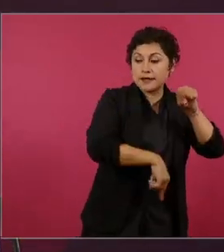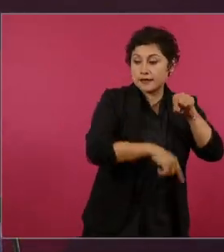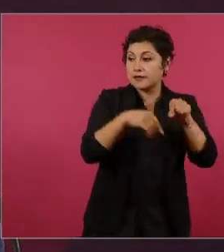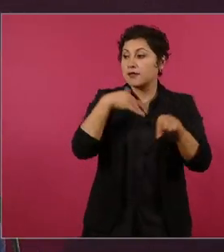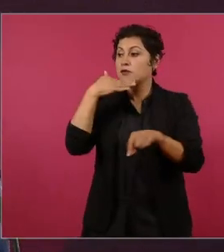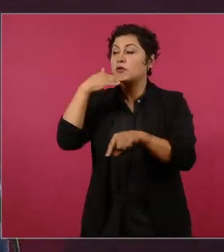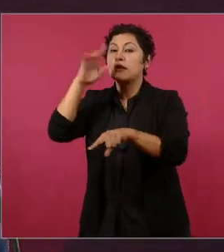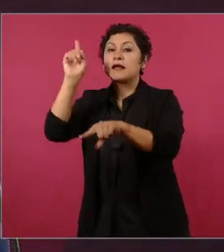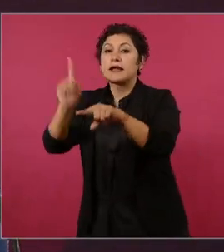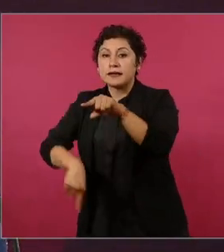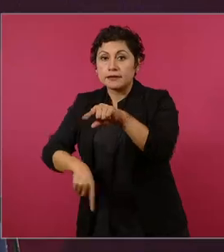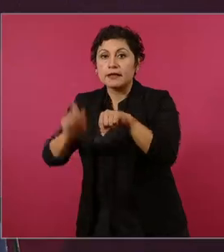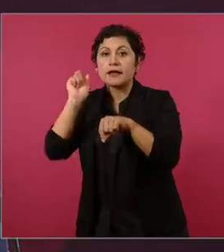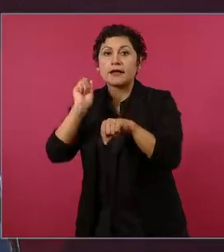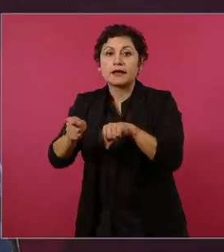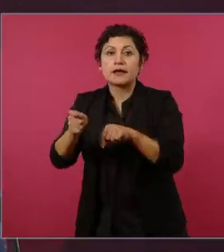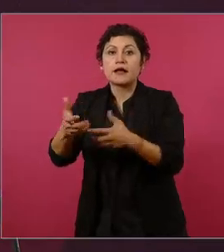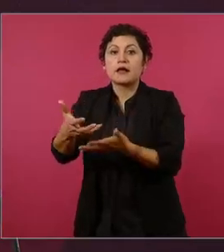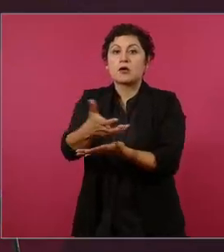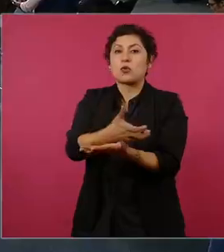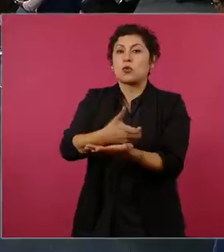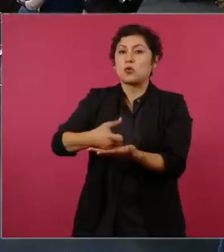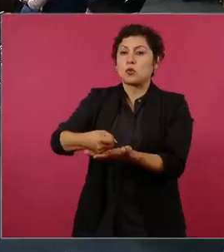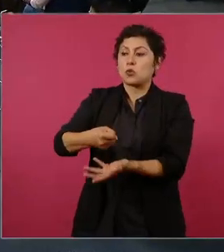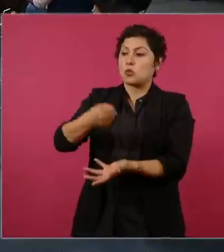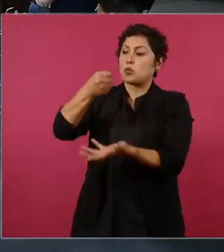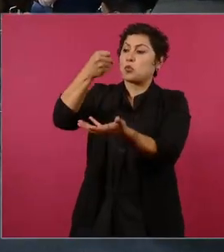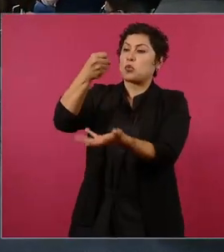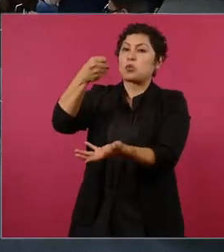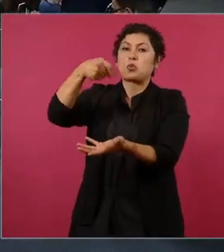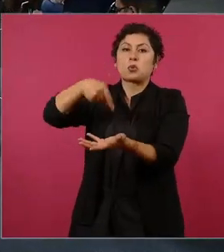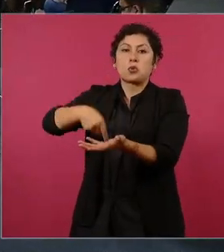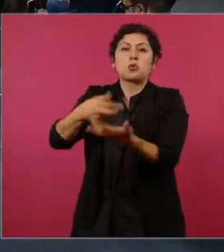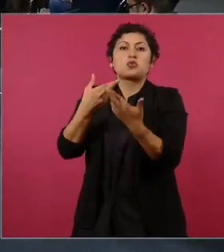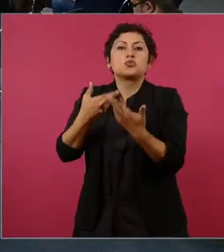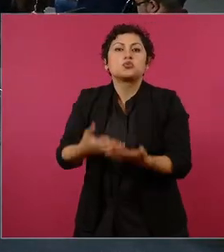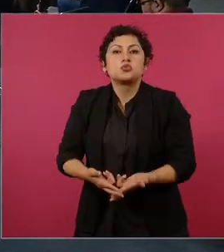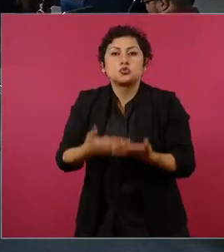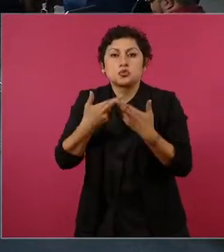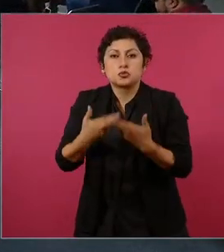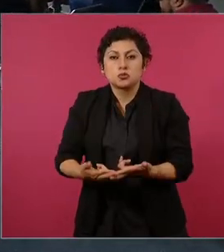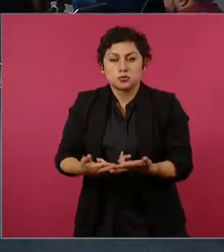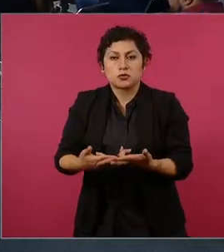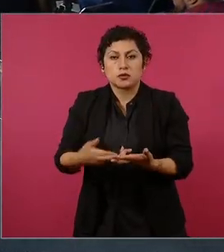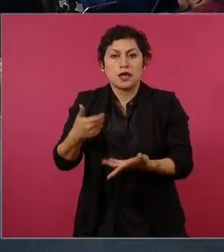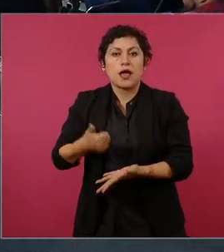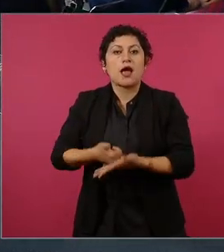Y teniendo presupuesto se pueden resolver muchos problemas.